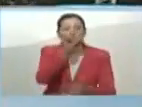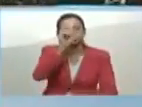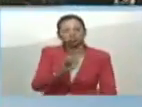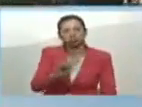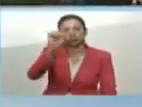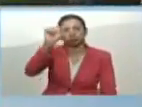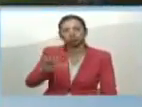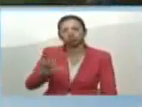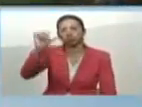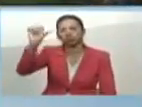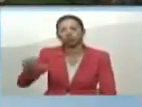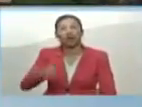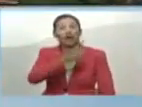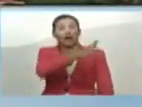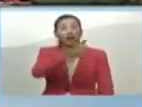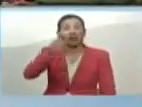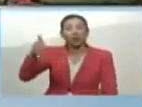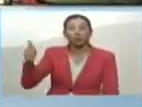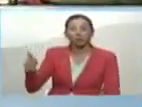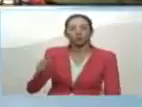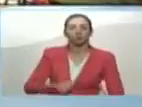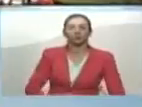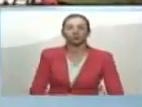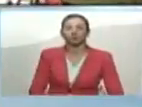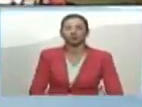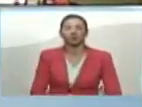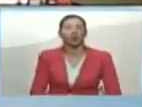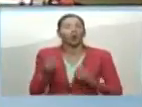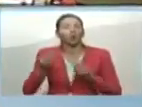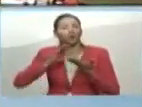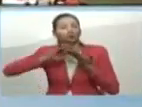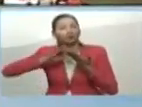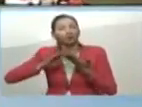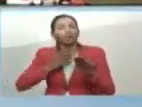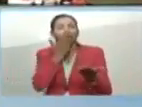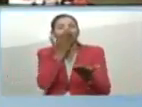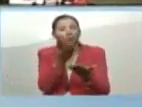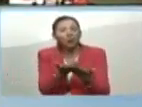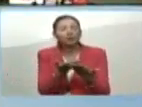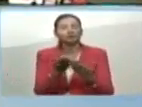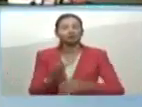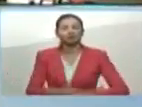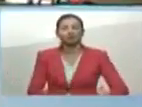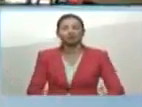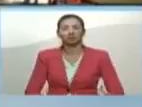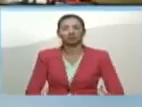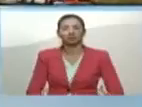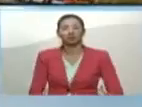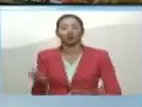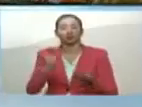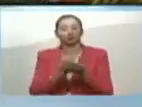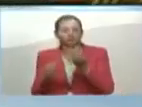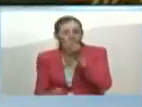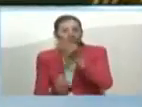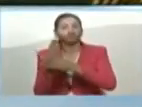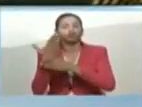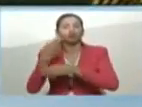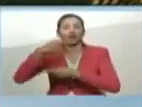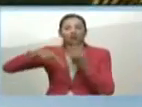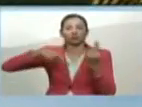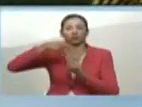gobierno. Agenda específica de soluciones, de propuestas, de relanzamiento de la revolución.